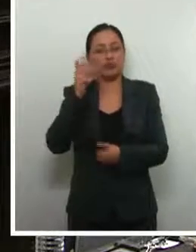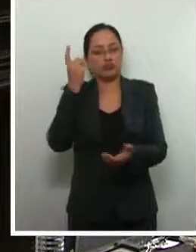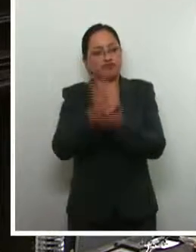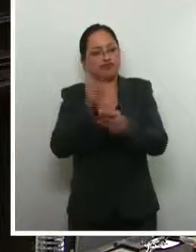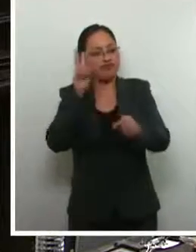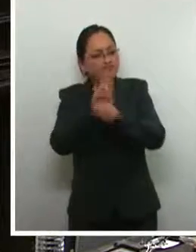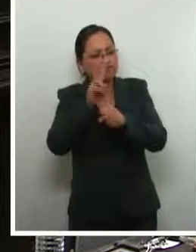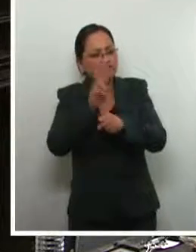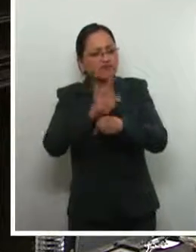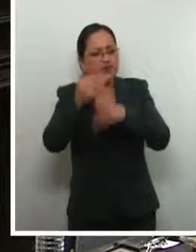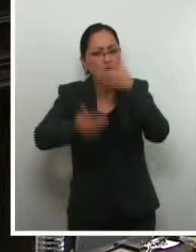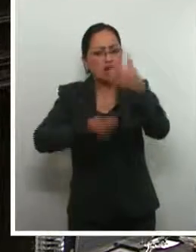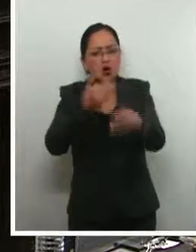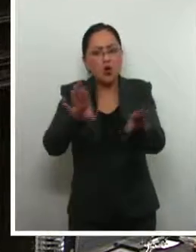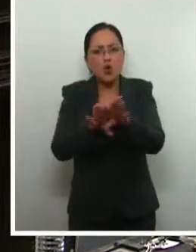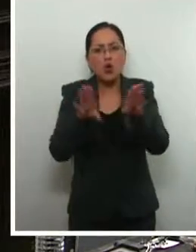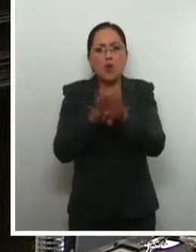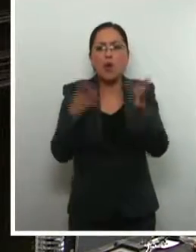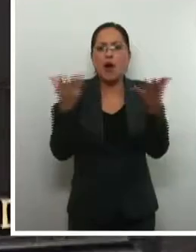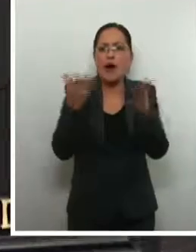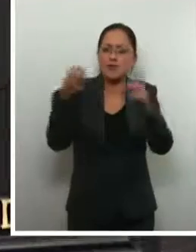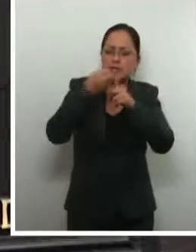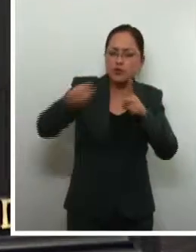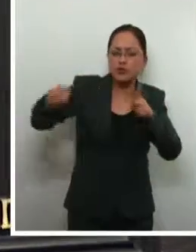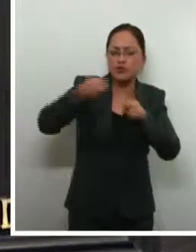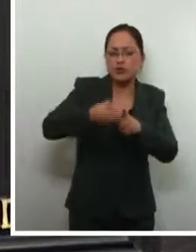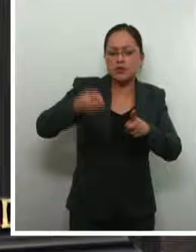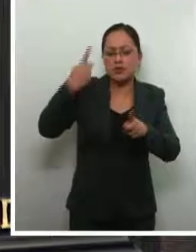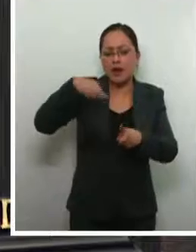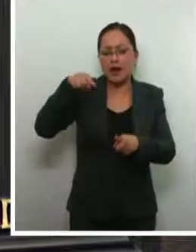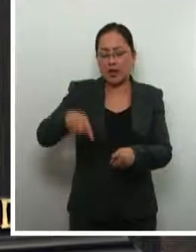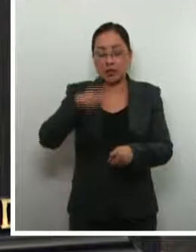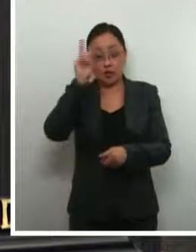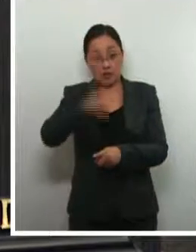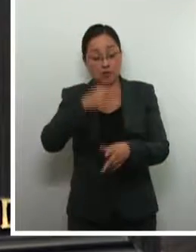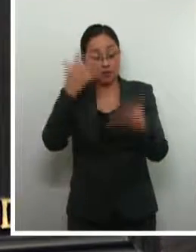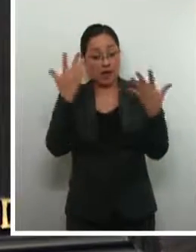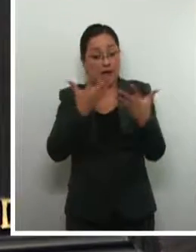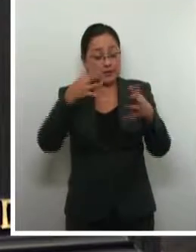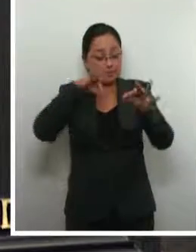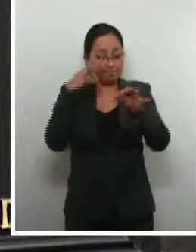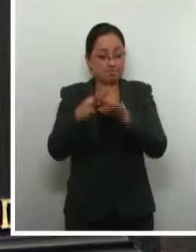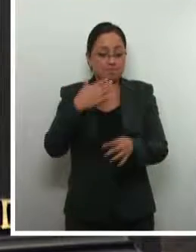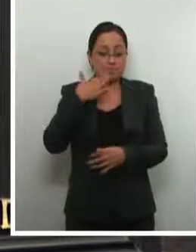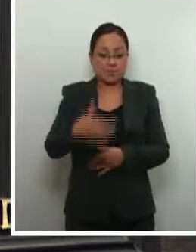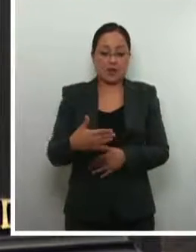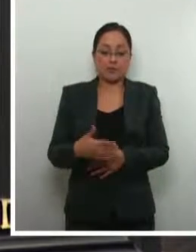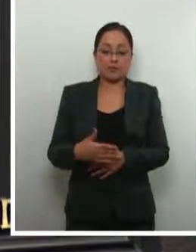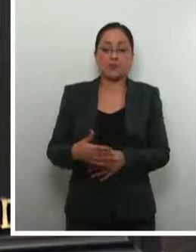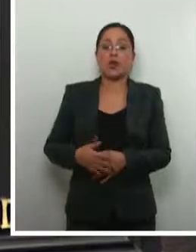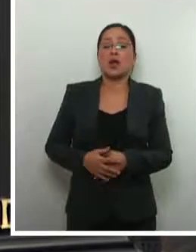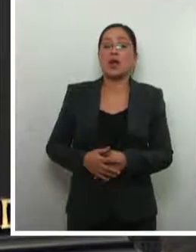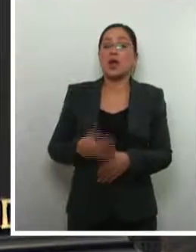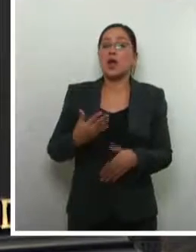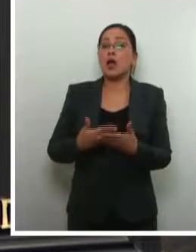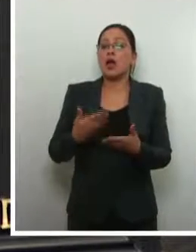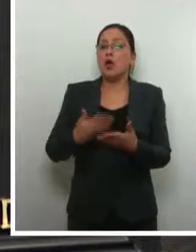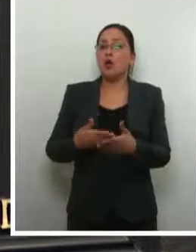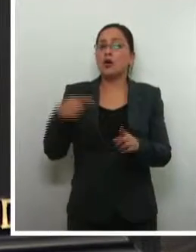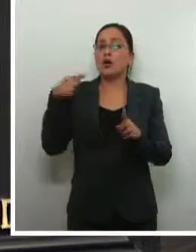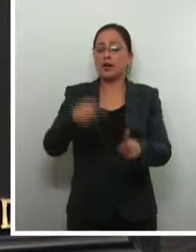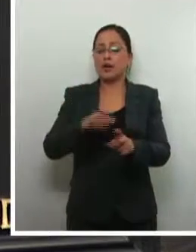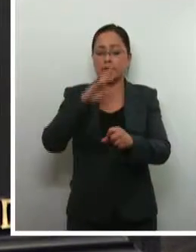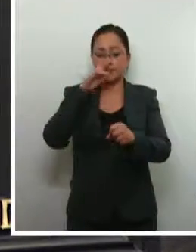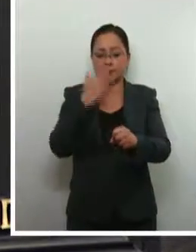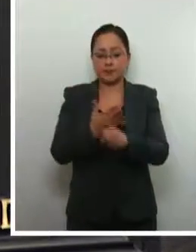supervisión de los procesos que tienen que ver con que las cosas se hagan bien. El papel fundamental…